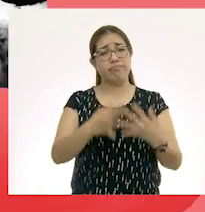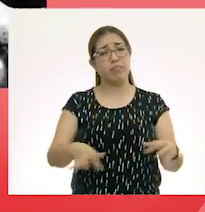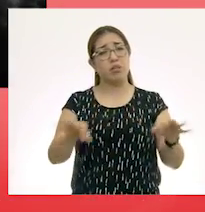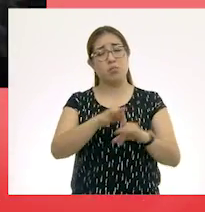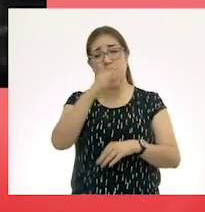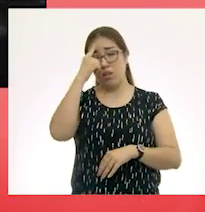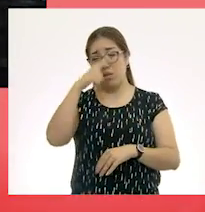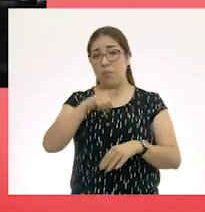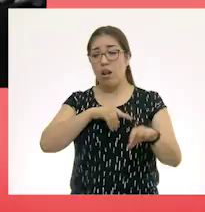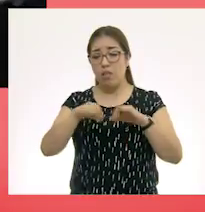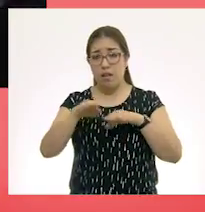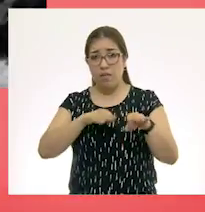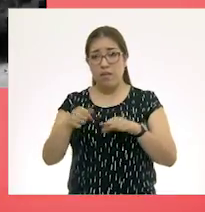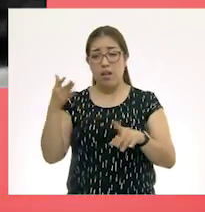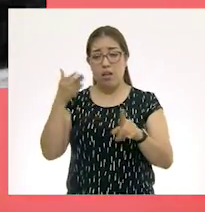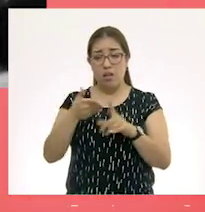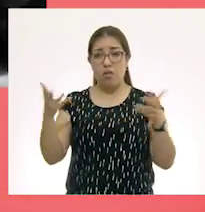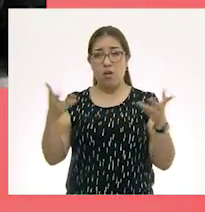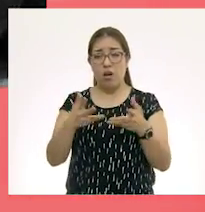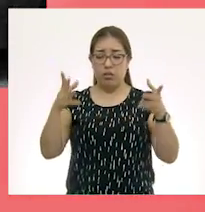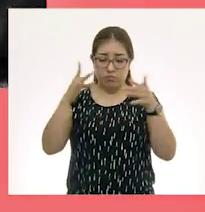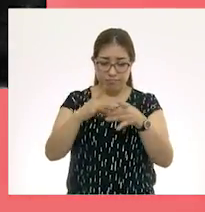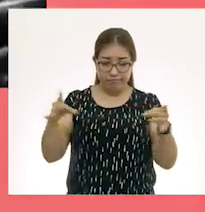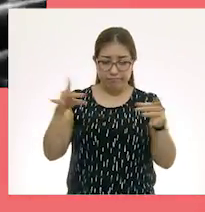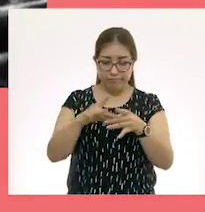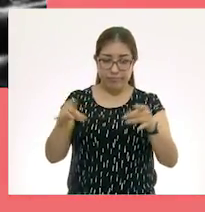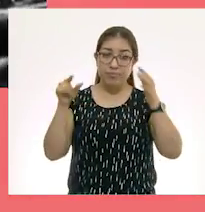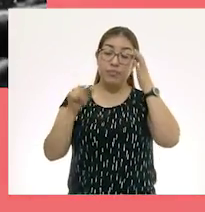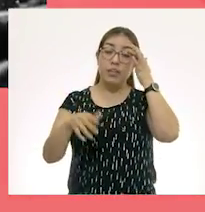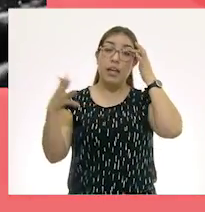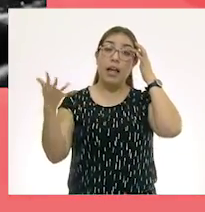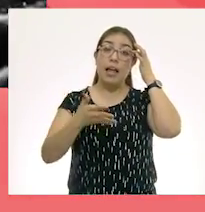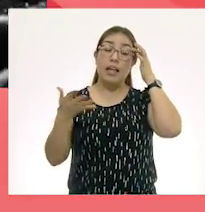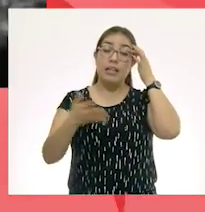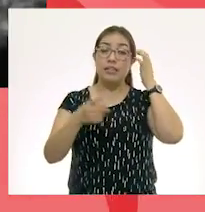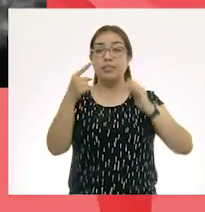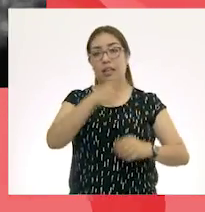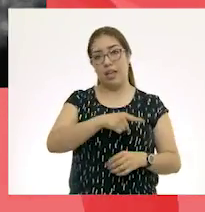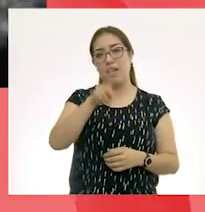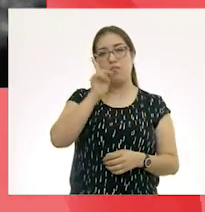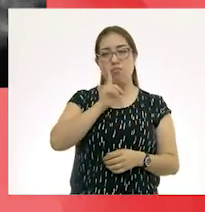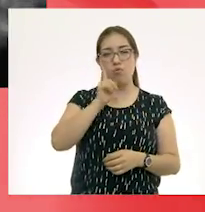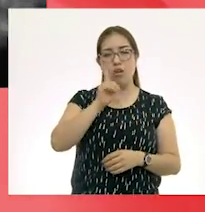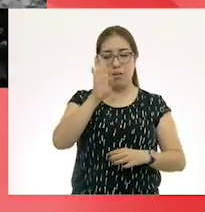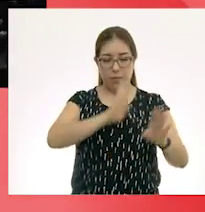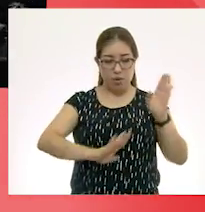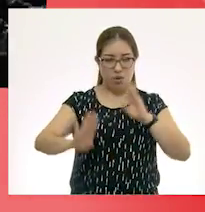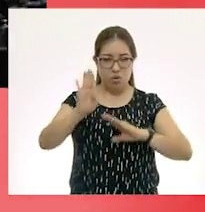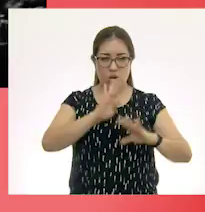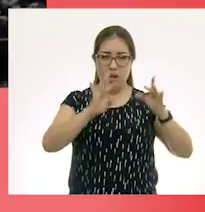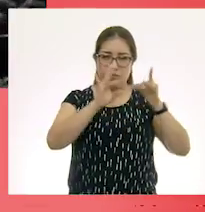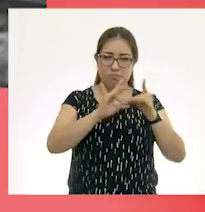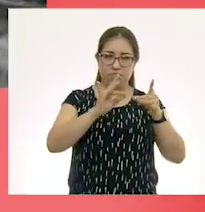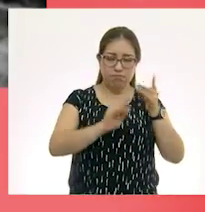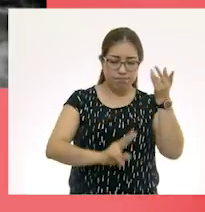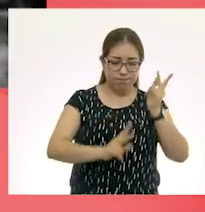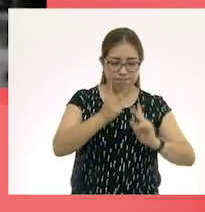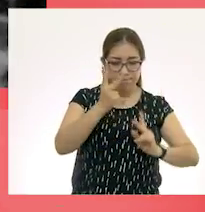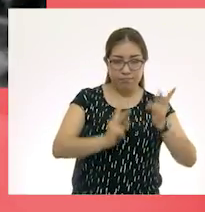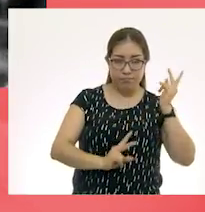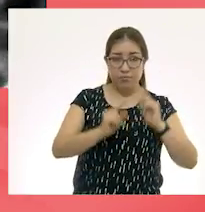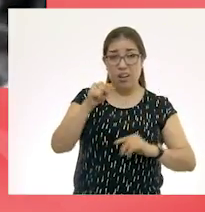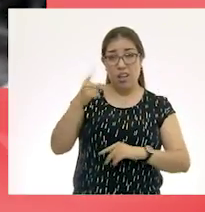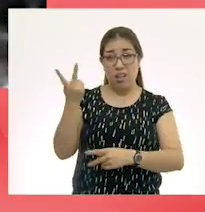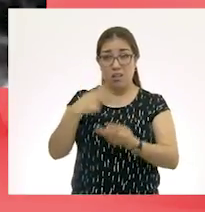los trabajos descriptivos que hacía la bióloga de las plantas. A Cadereyta llegaron